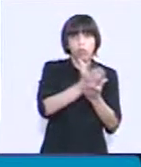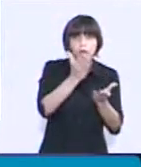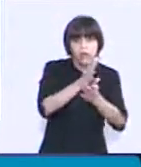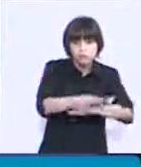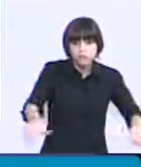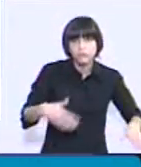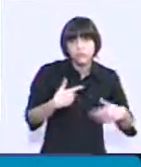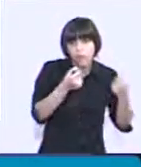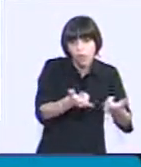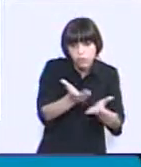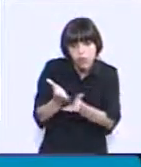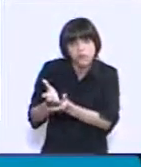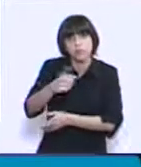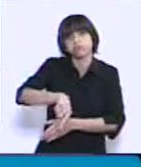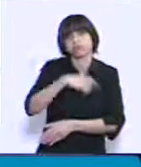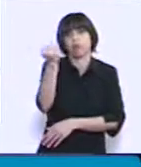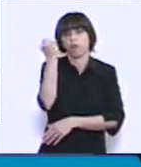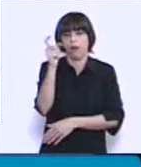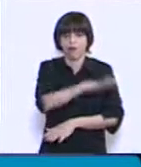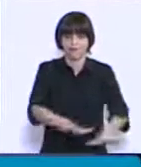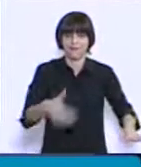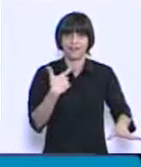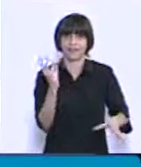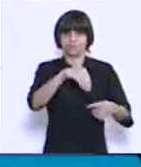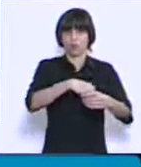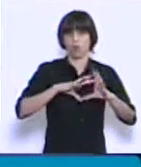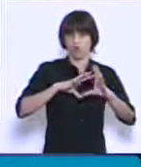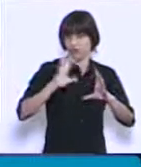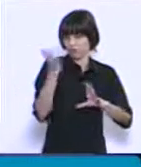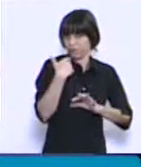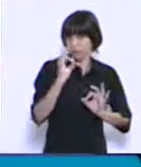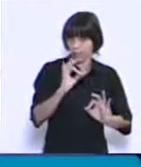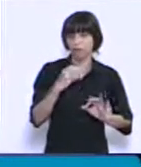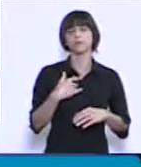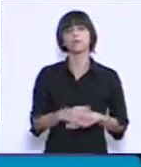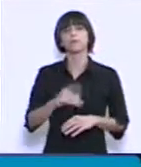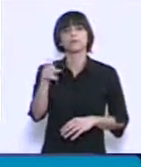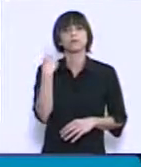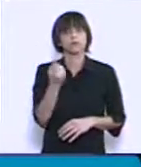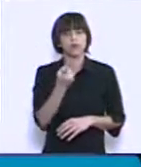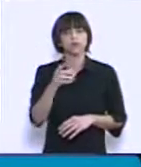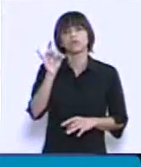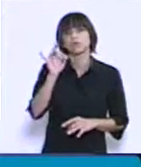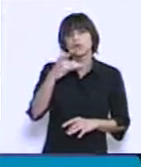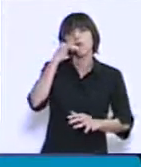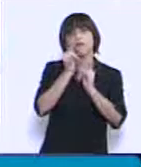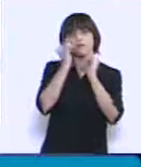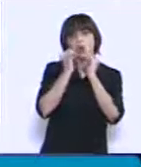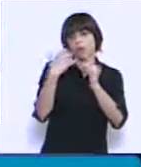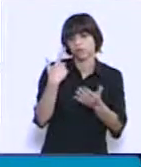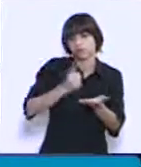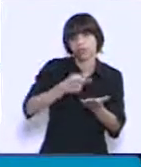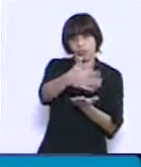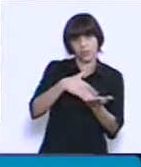de inclusión a la niñez en esta materia. Por eso, Presidenta, solamente vamos a informar el dictamen, desde